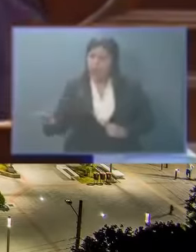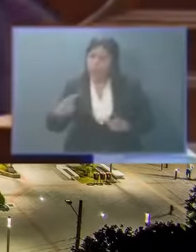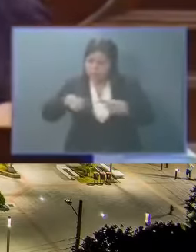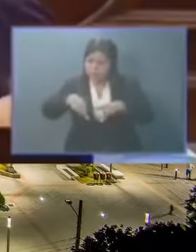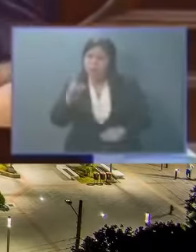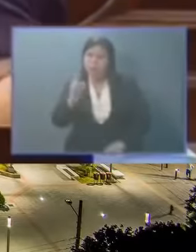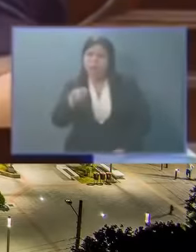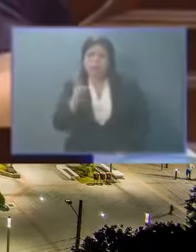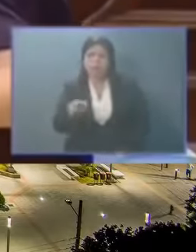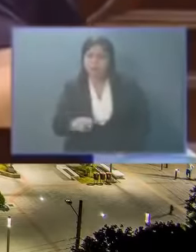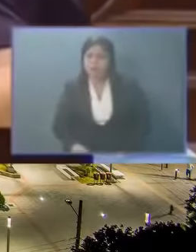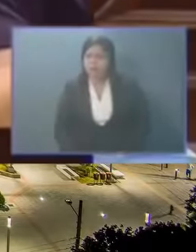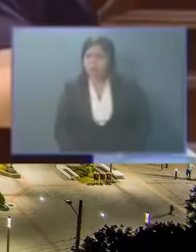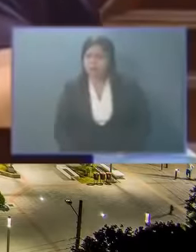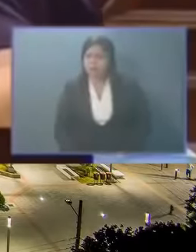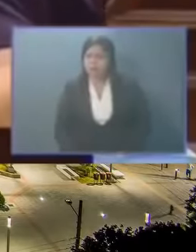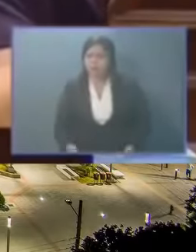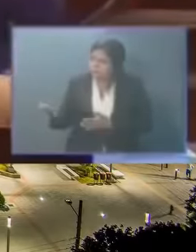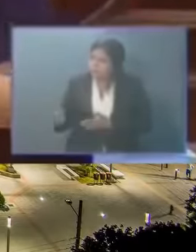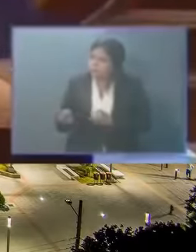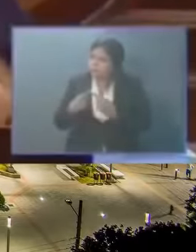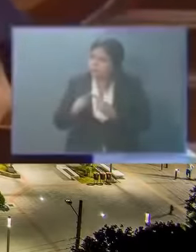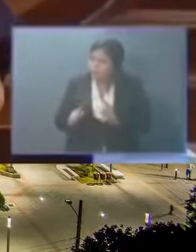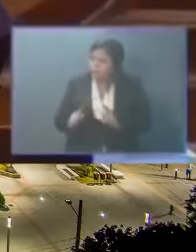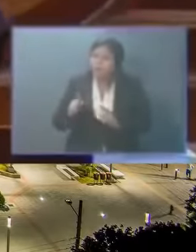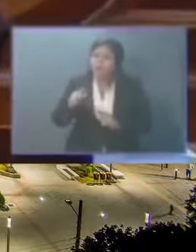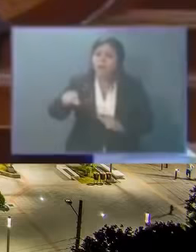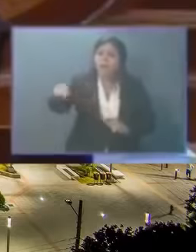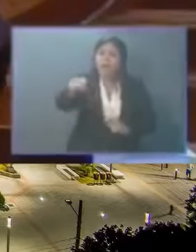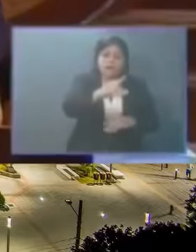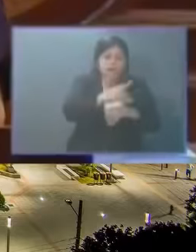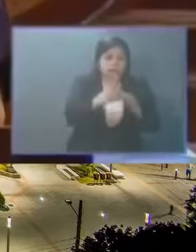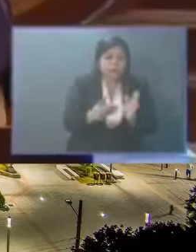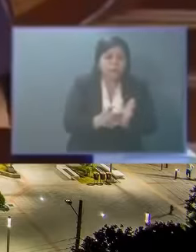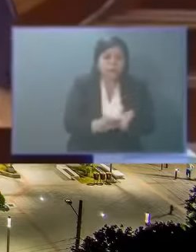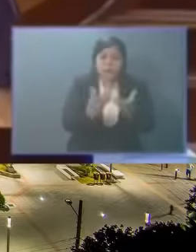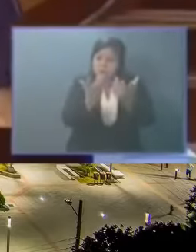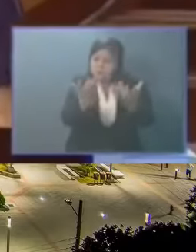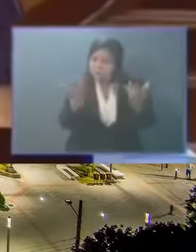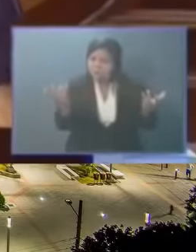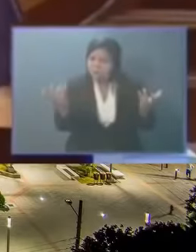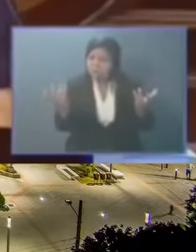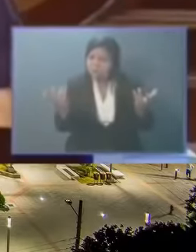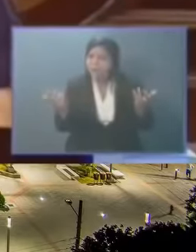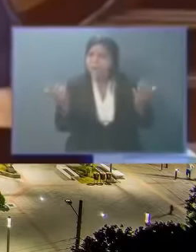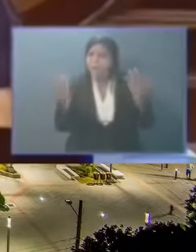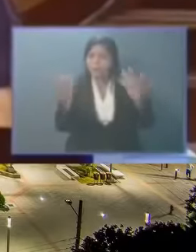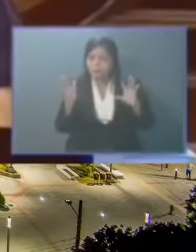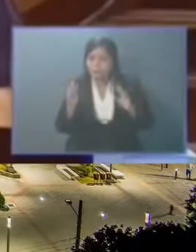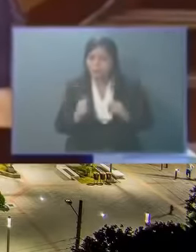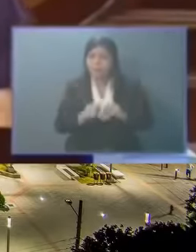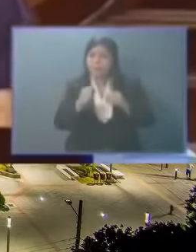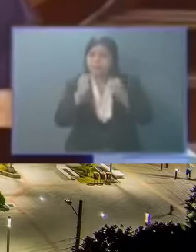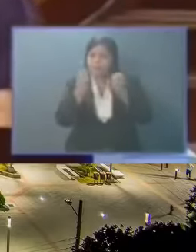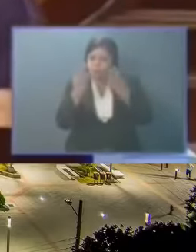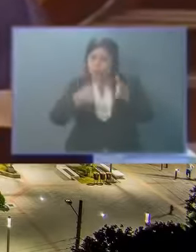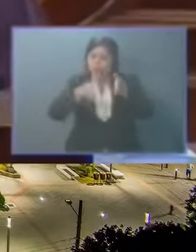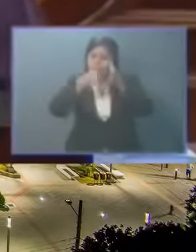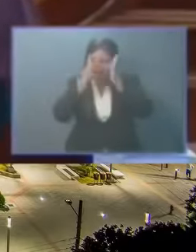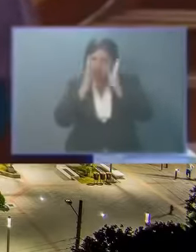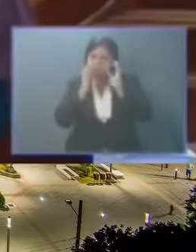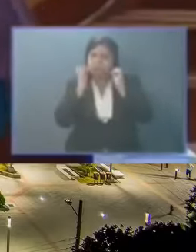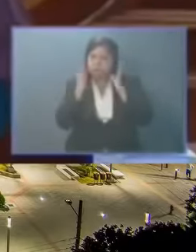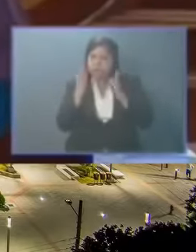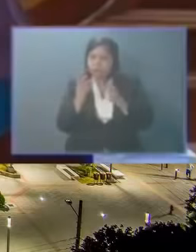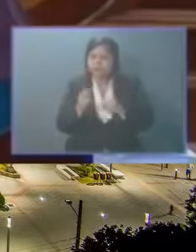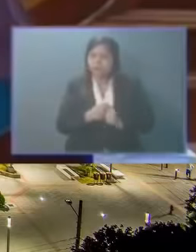igual. Me apena. Y los diputados, la mayoría, no los que han puesto atención,